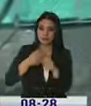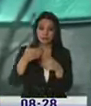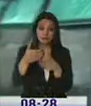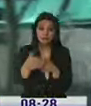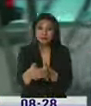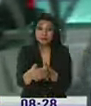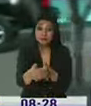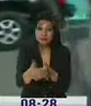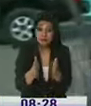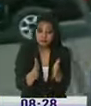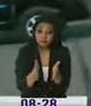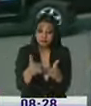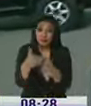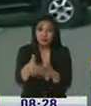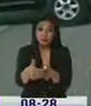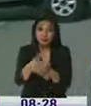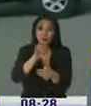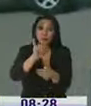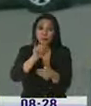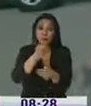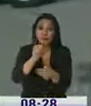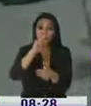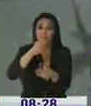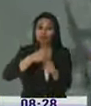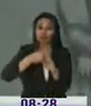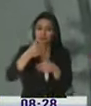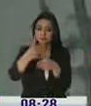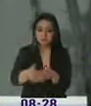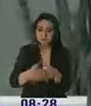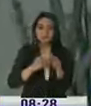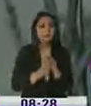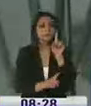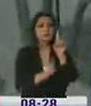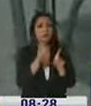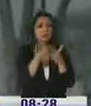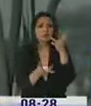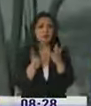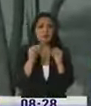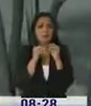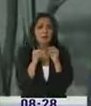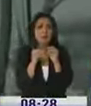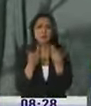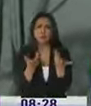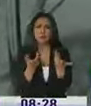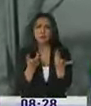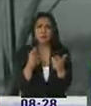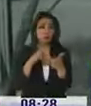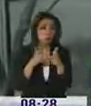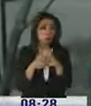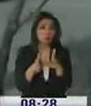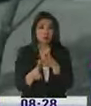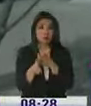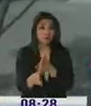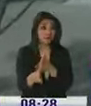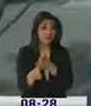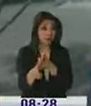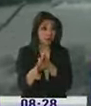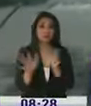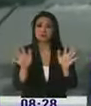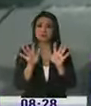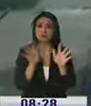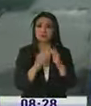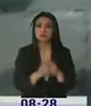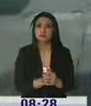de este carril de la Tomás de Berlanga estará ocupado durante 2 meses. ¿Esto no va a provocar mayor problema en el tráfico? Como podemos